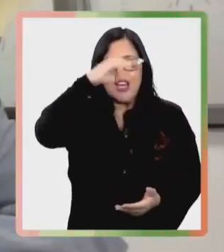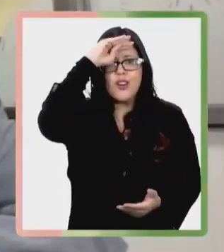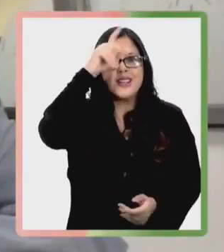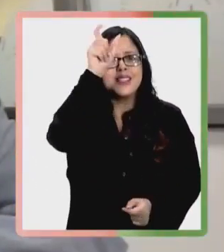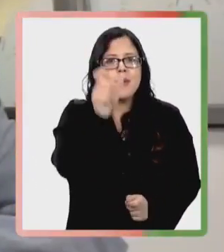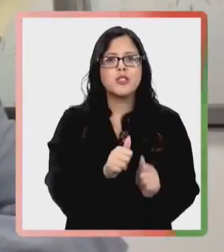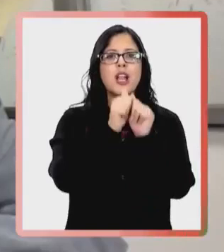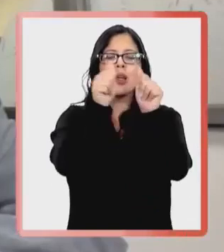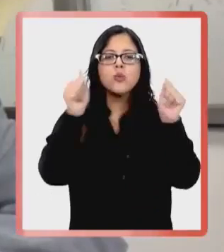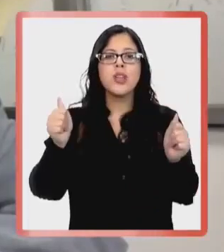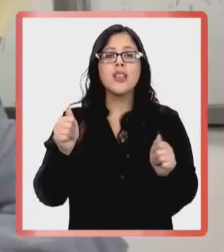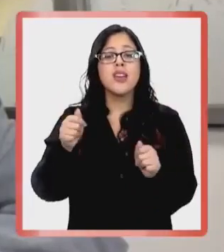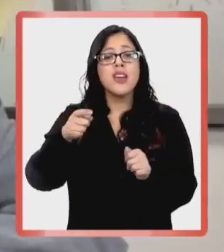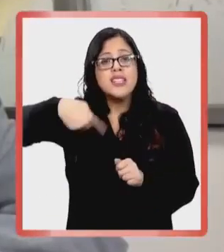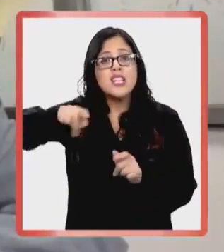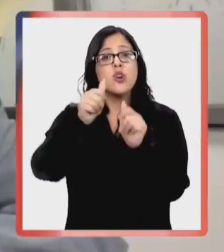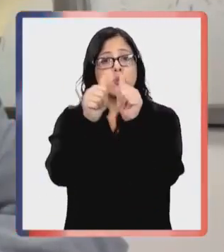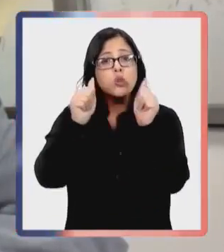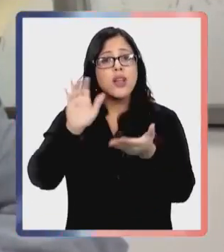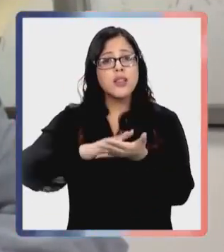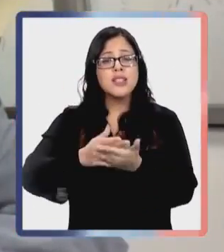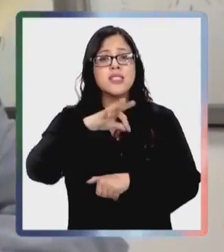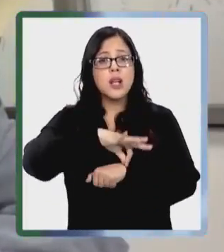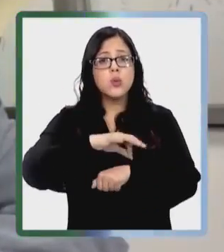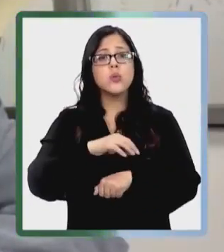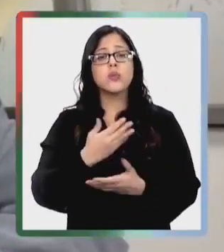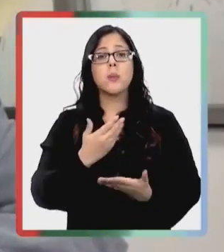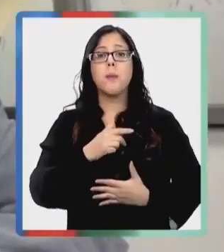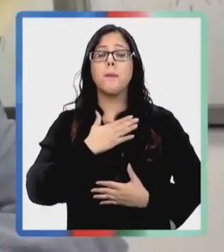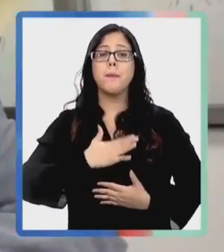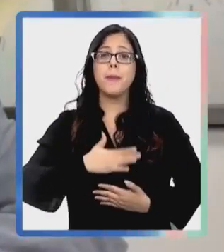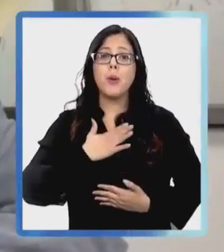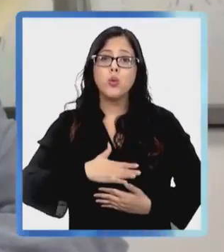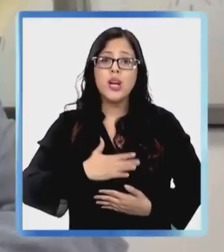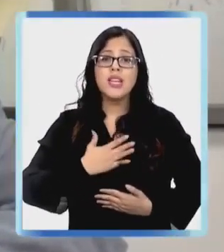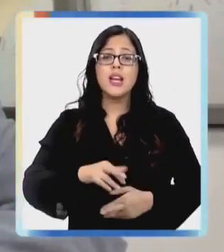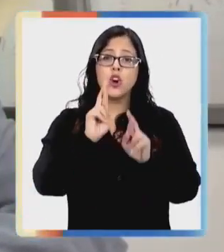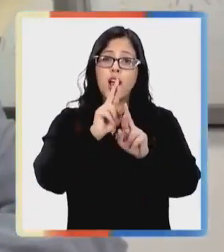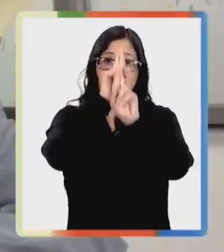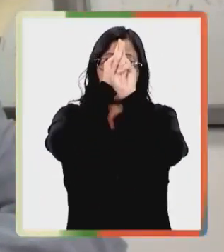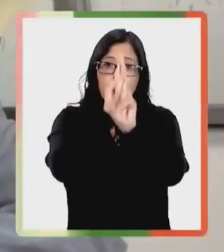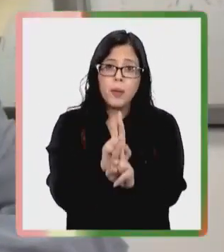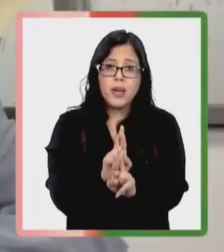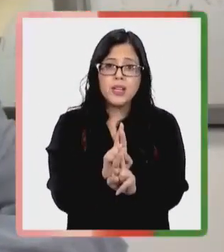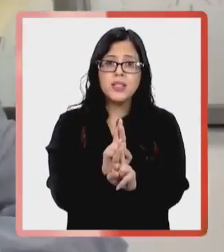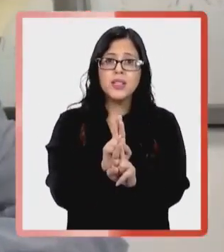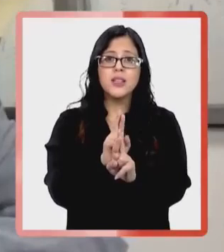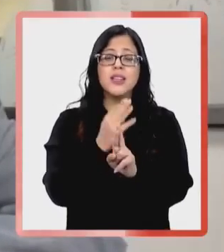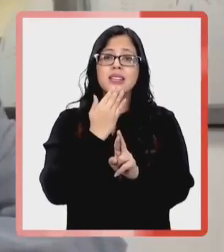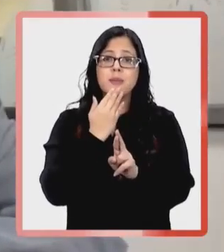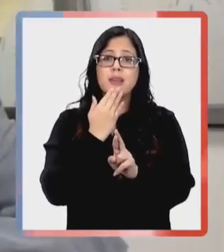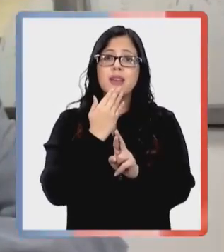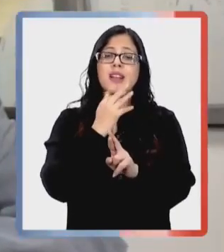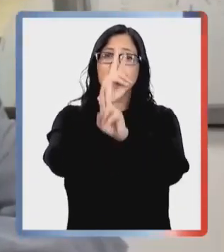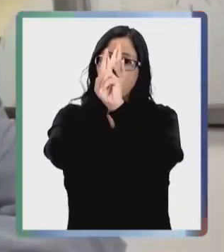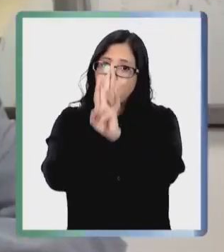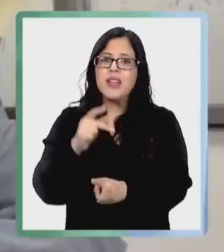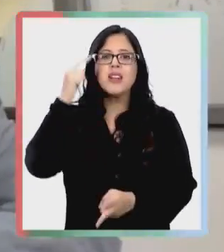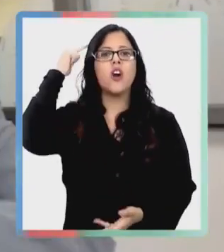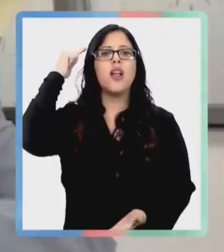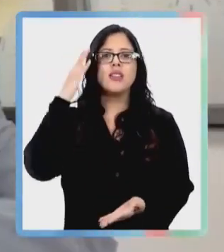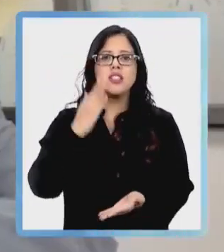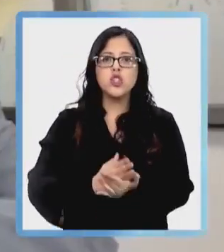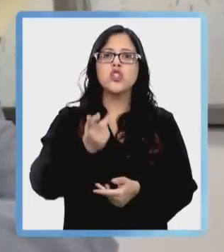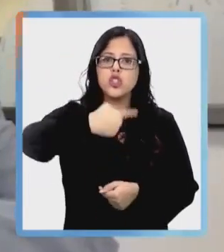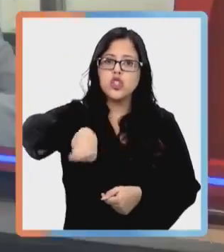a la autoridad y la autoridad sanitaria yo la quisiera y pido que se respete y que se le haga caso en